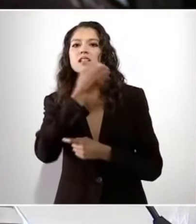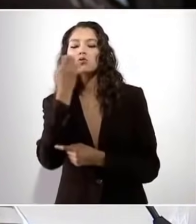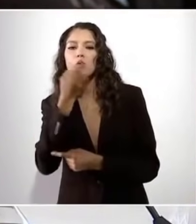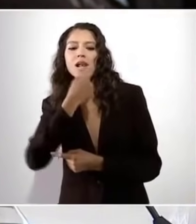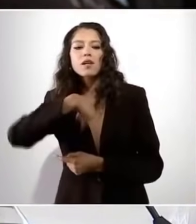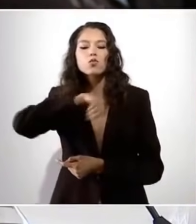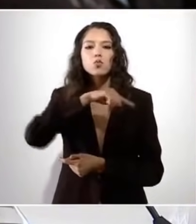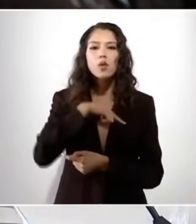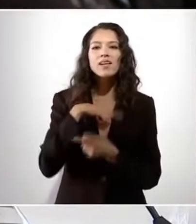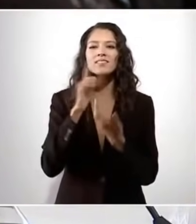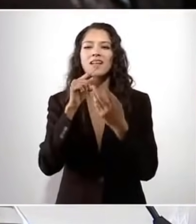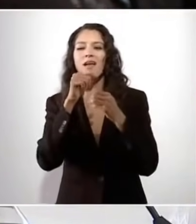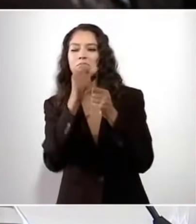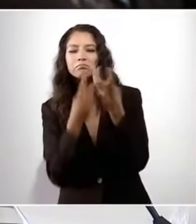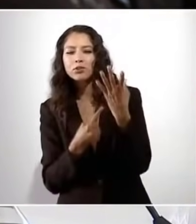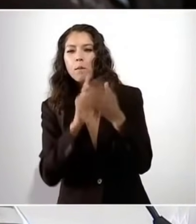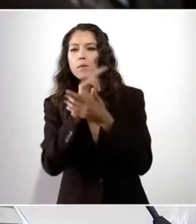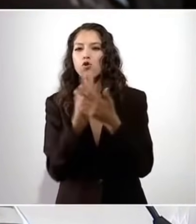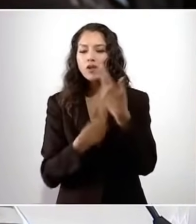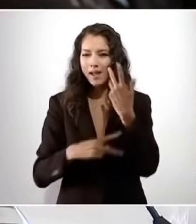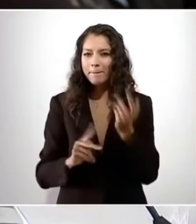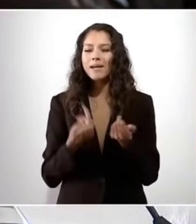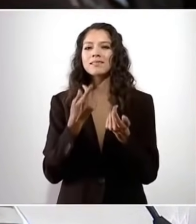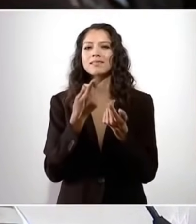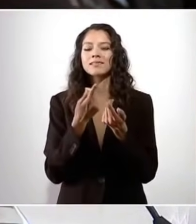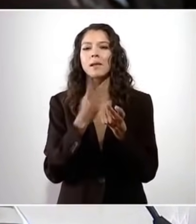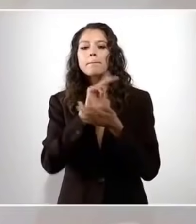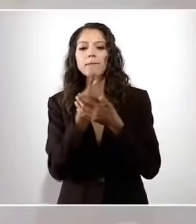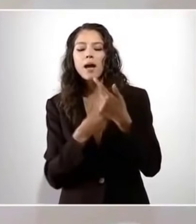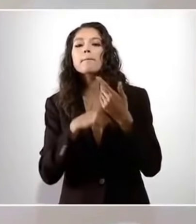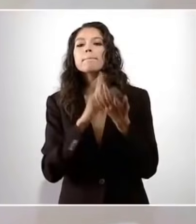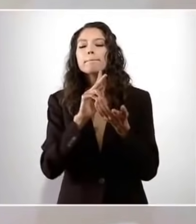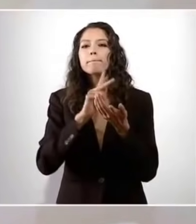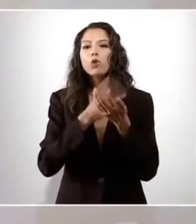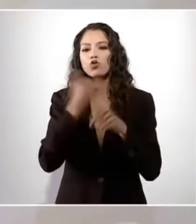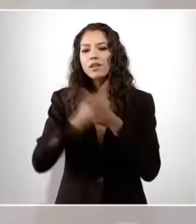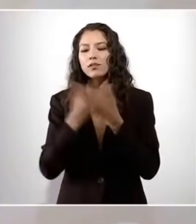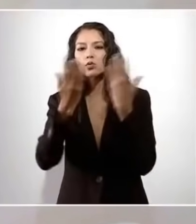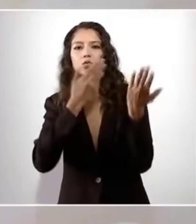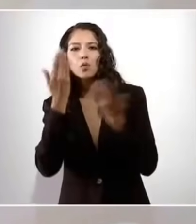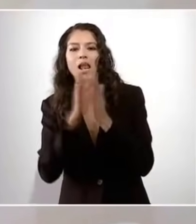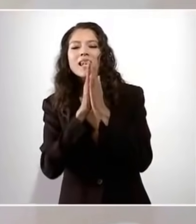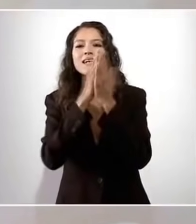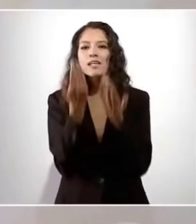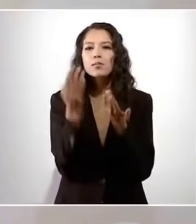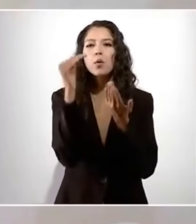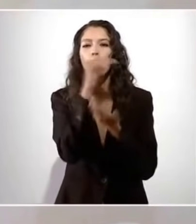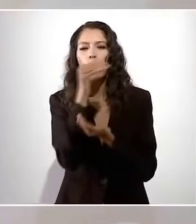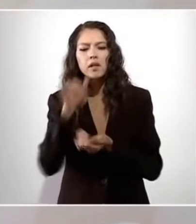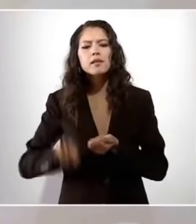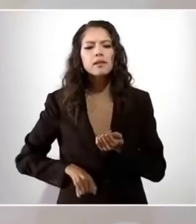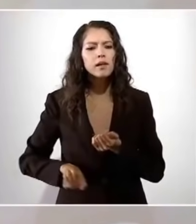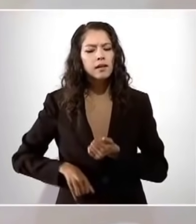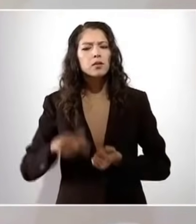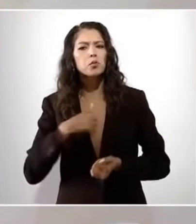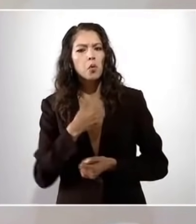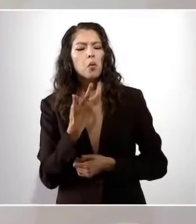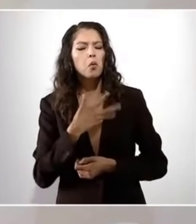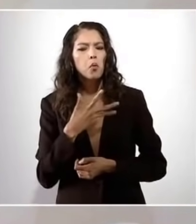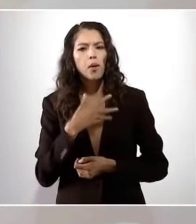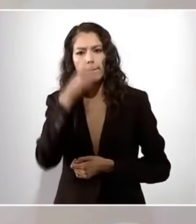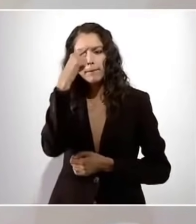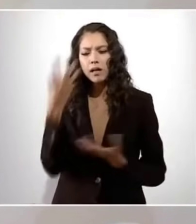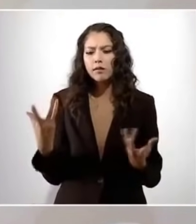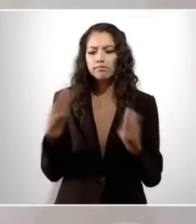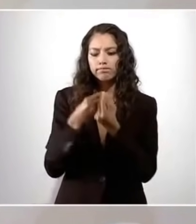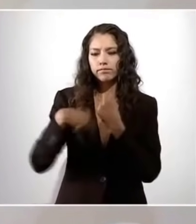lo que es becas, lo que es el plan y programas de estudio, libros de texto, que tenemos mucho interés en trabajarlo junto con ustedes, el